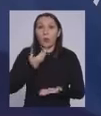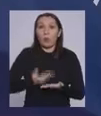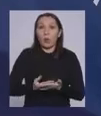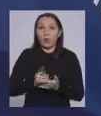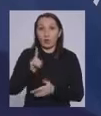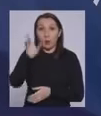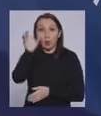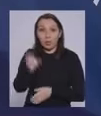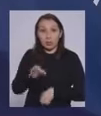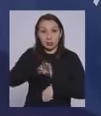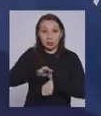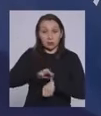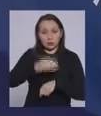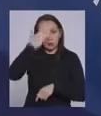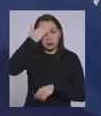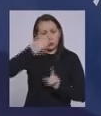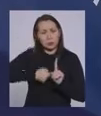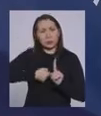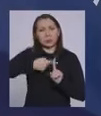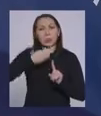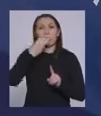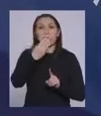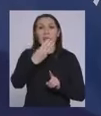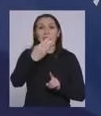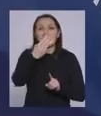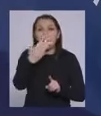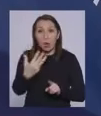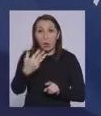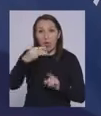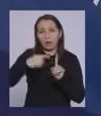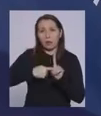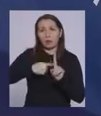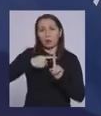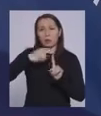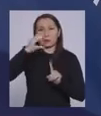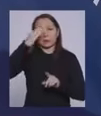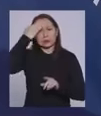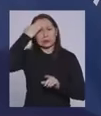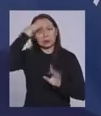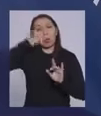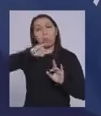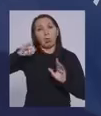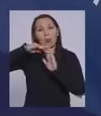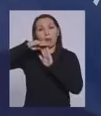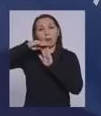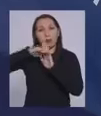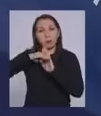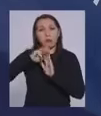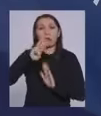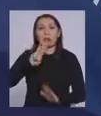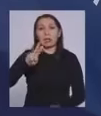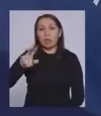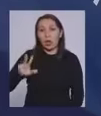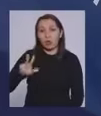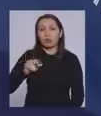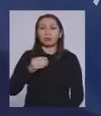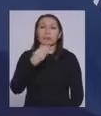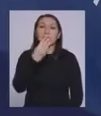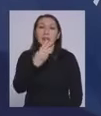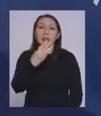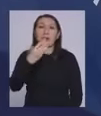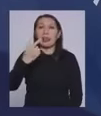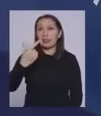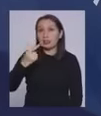un paciente tiene fiebre de 39 grados Celsius y después la fiebre baja a 38 o a